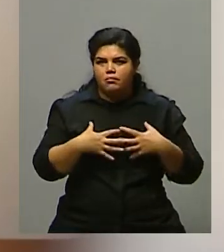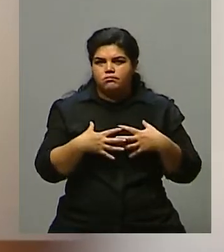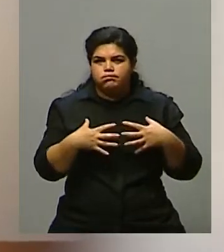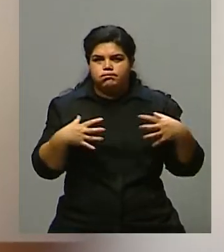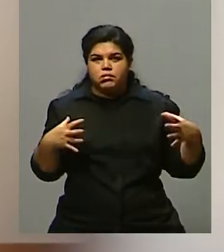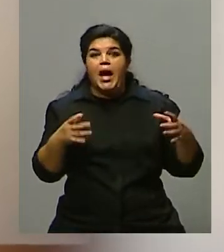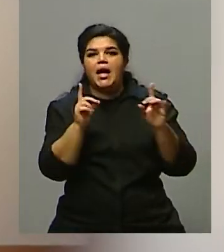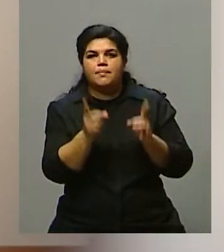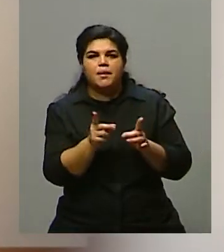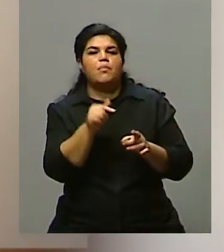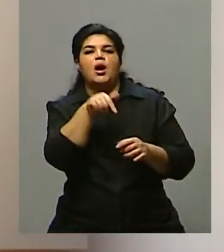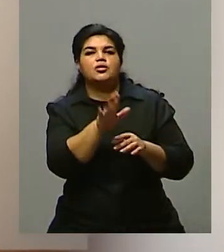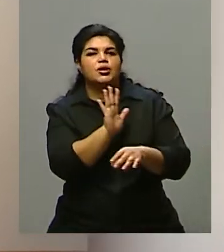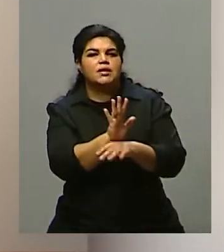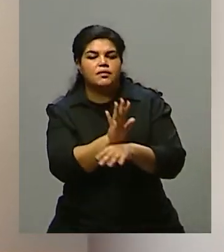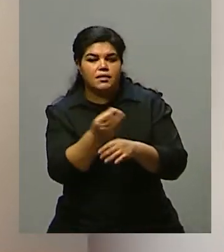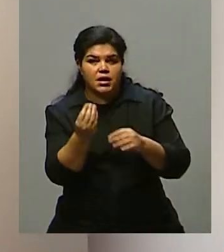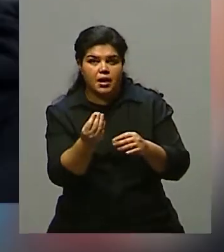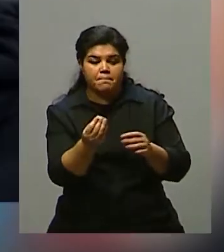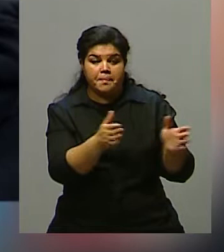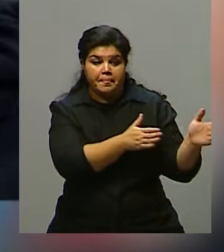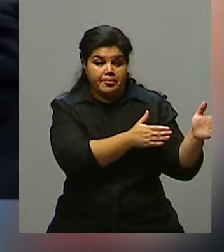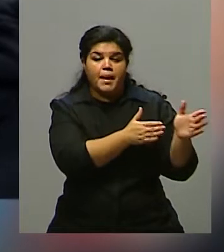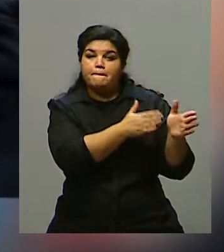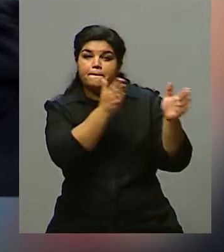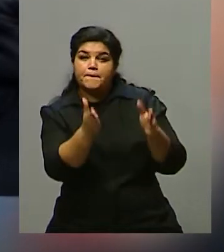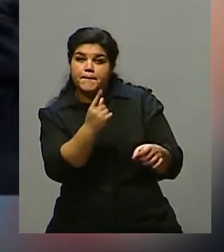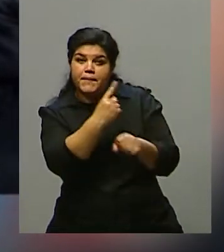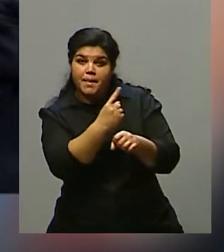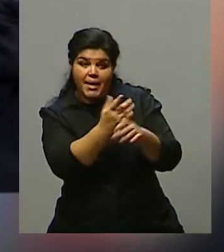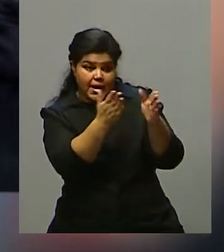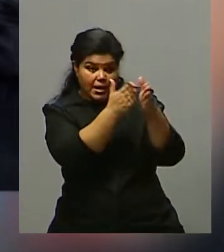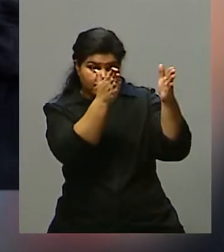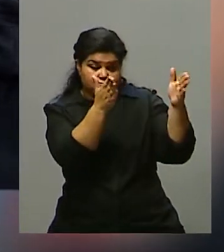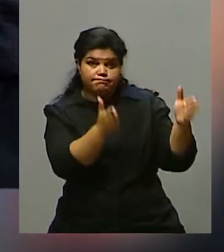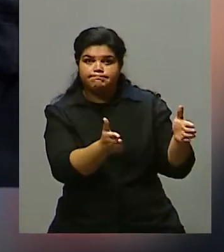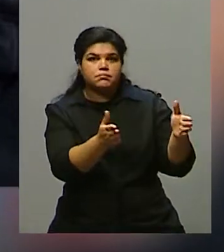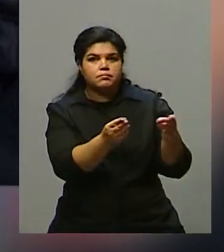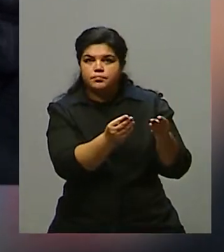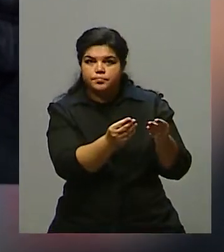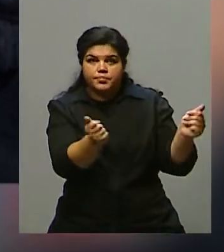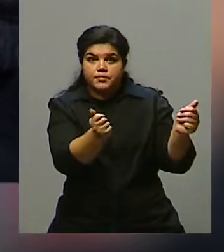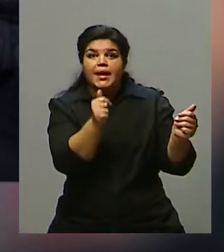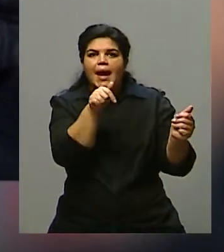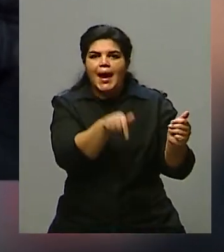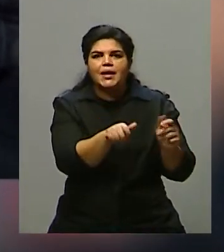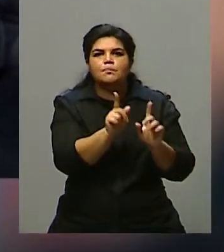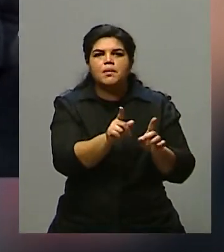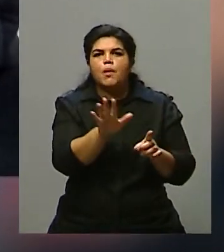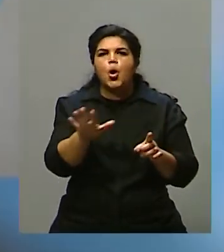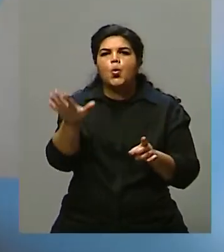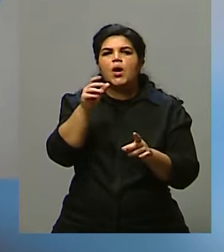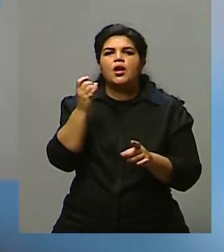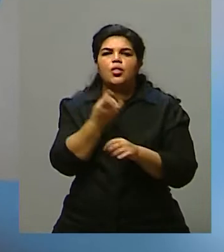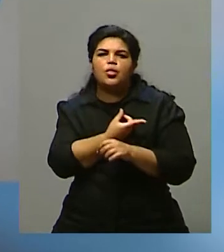vimos con terminando la primera ola, ¿sí? Fue muy llamativo ver este síndrome que se empezó a describir en Inglaterra, después